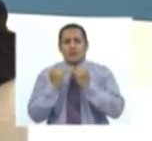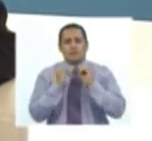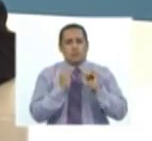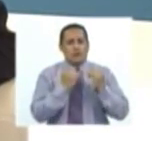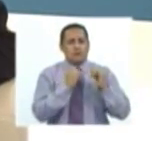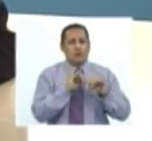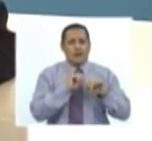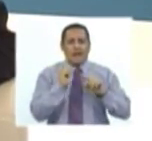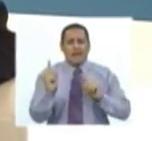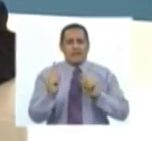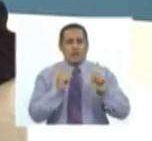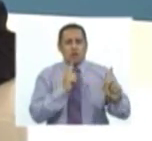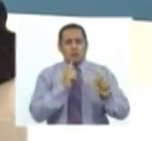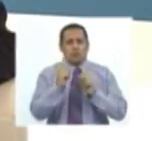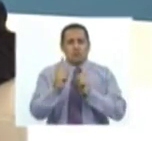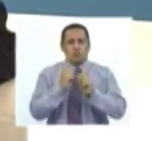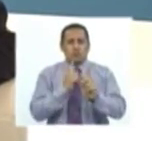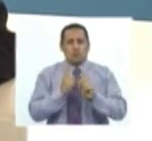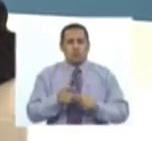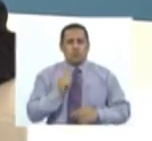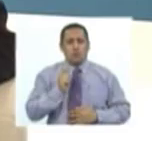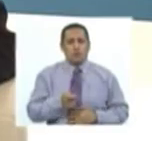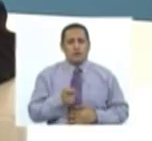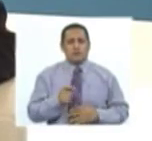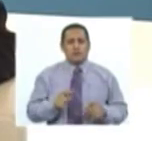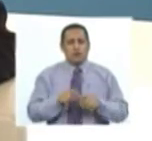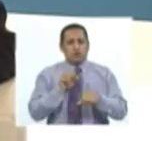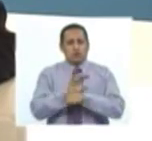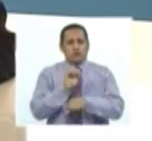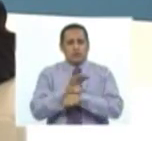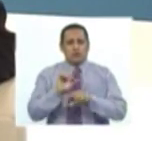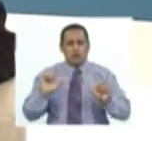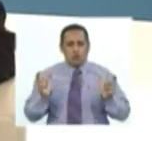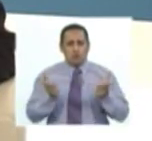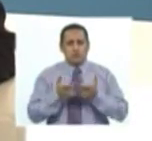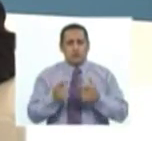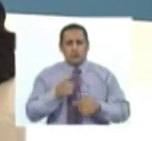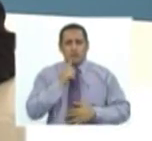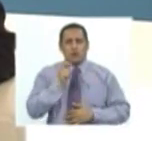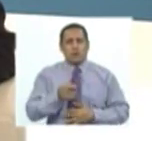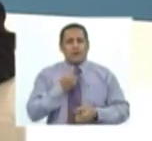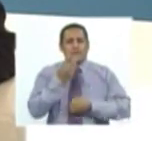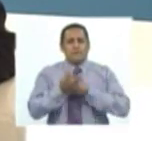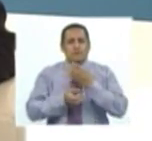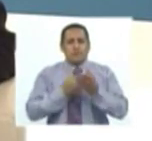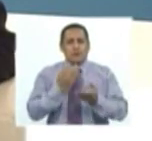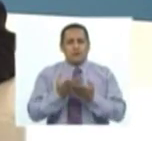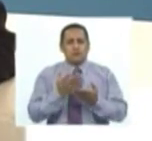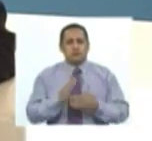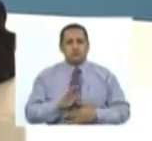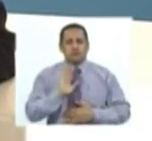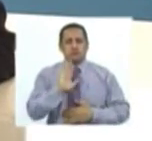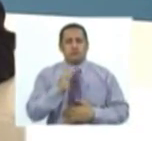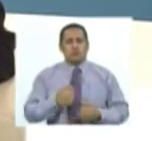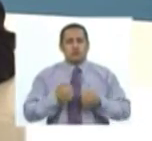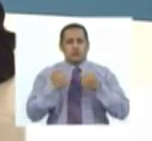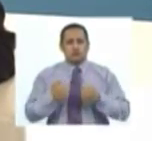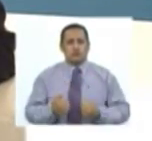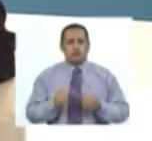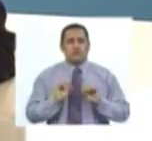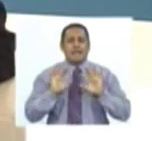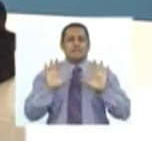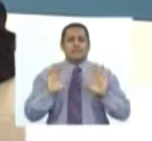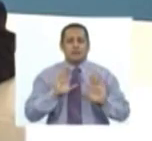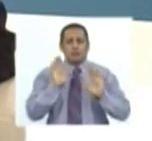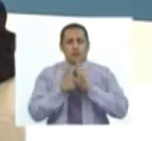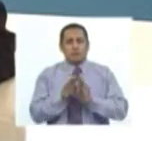por separado. Cada uno de los consejeros del Consejo de la Magistratura manifiesta su posición, ya sea